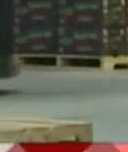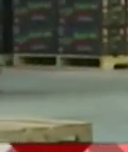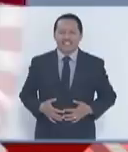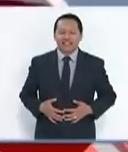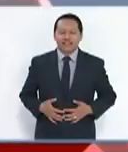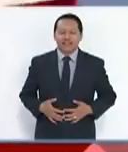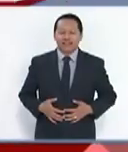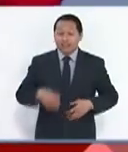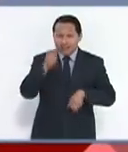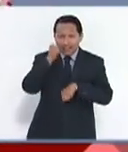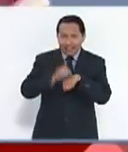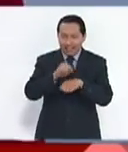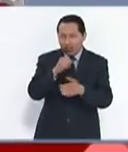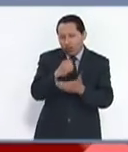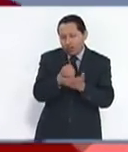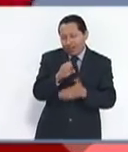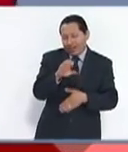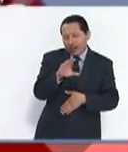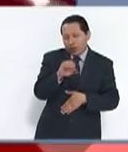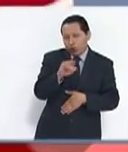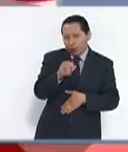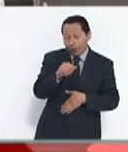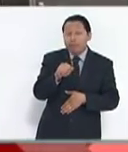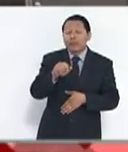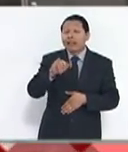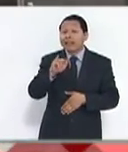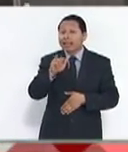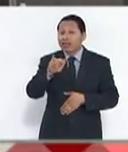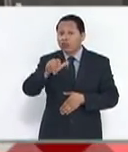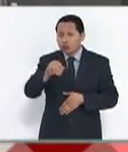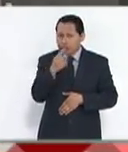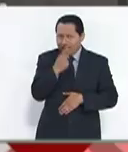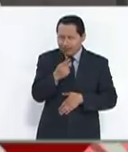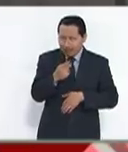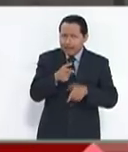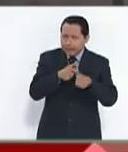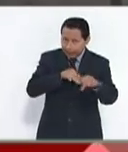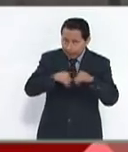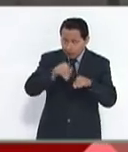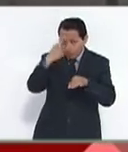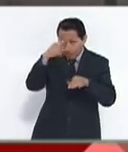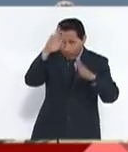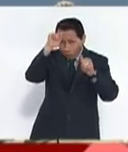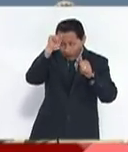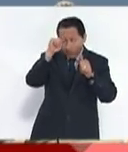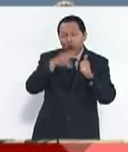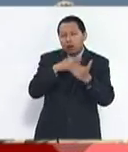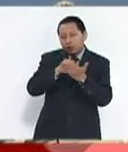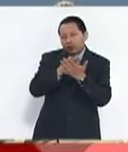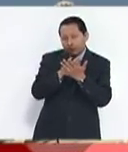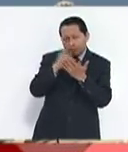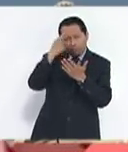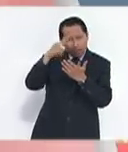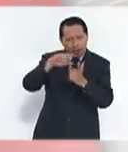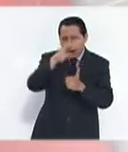El secretario de Economía, Ildefonso Guajardo, aseguró que continuarán los trabajos para lograr un acuerdo de principio del